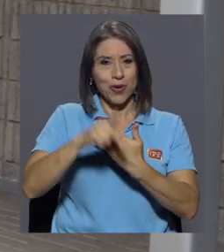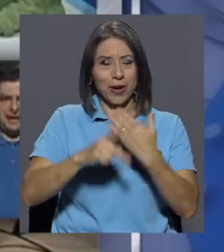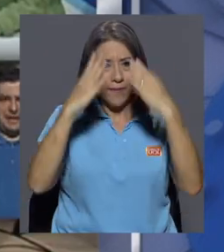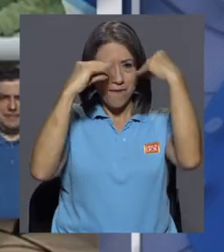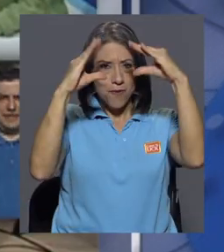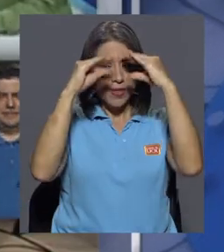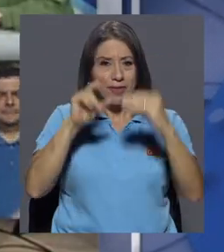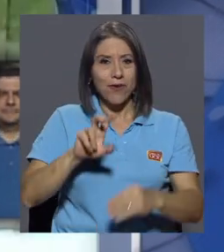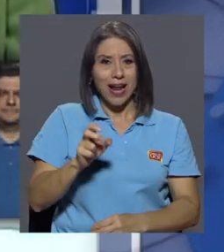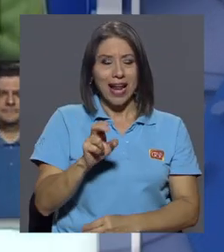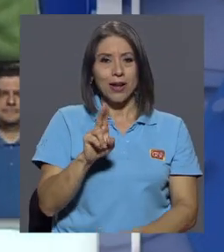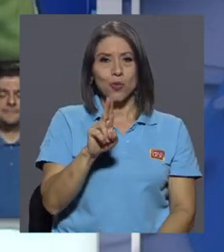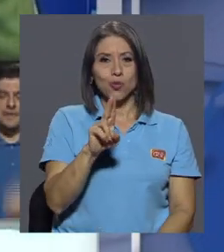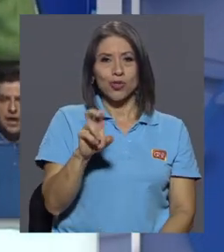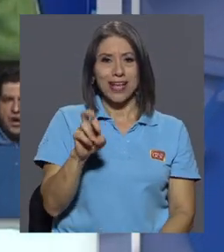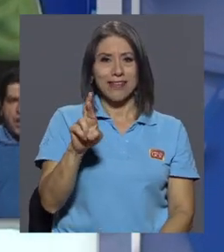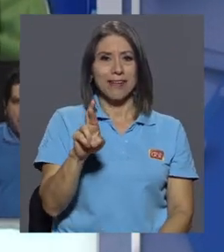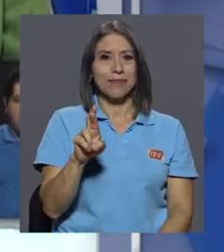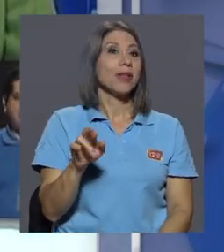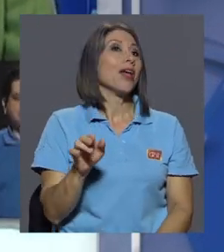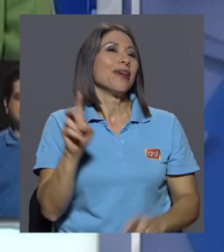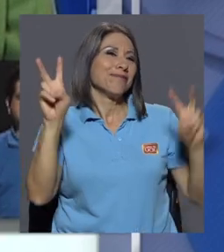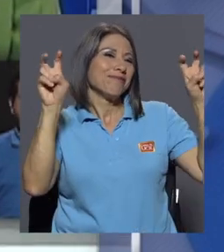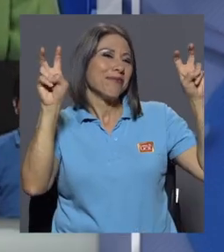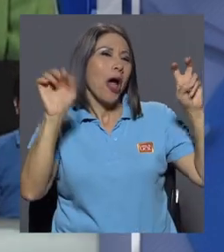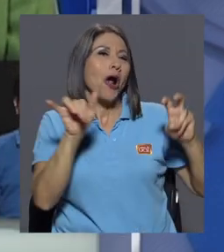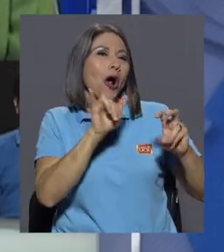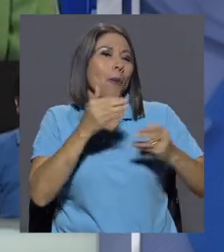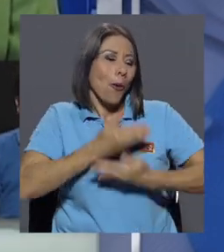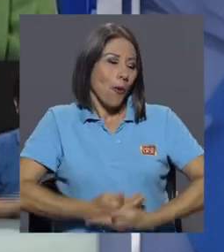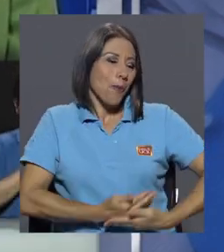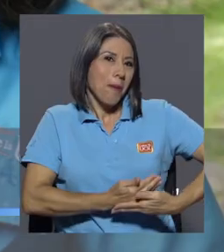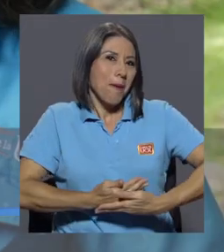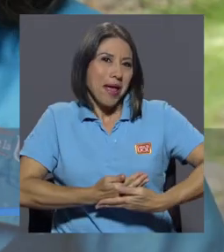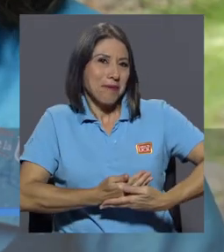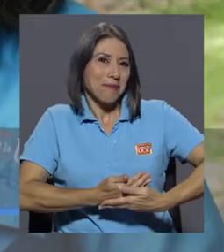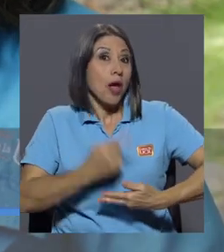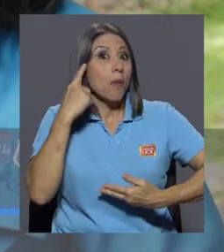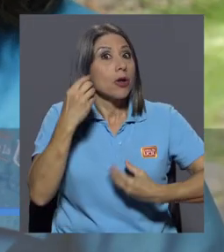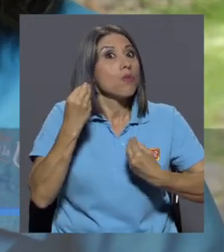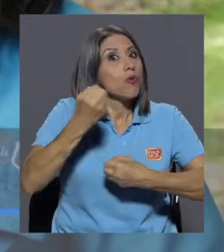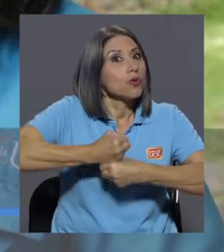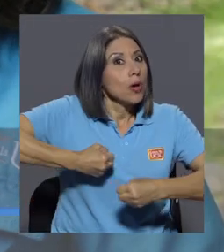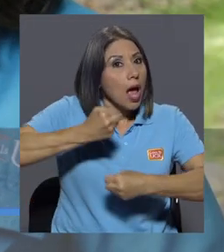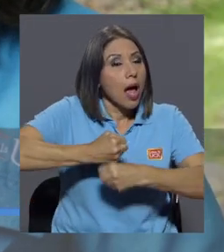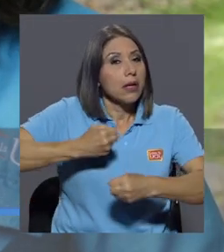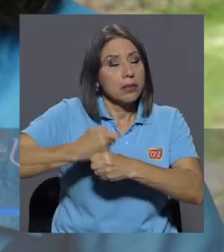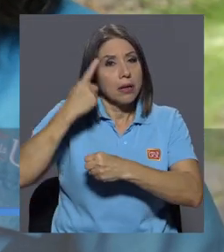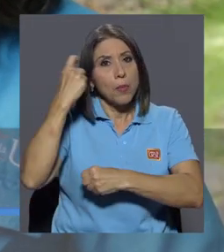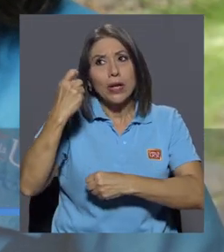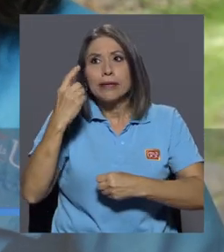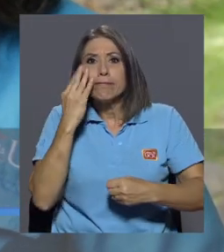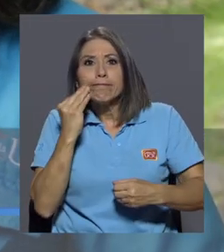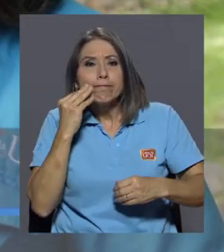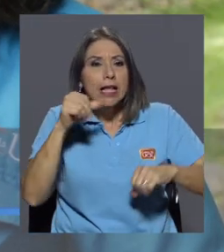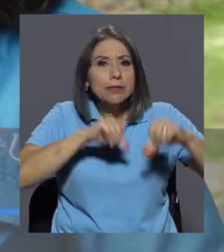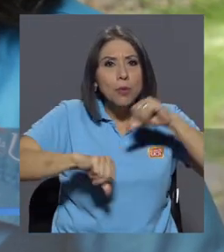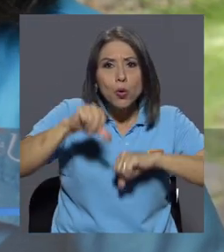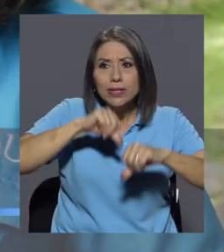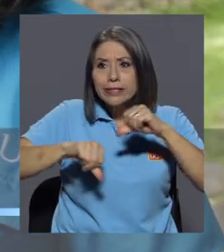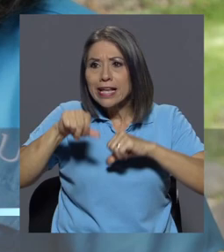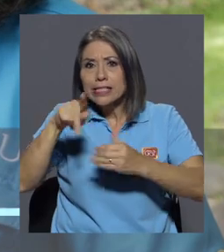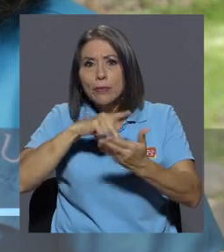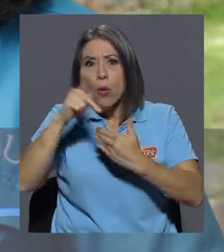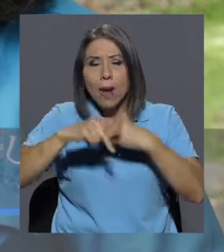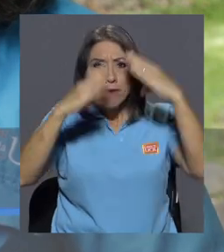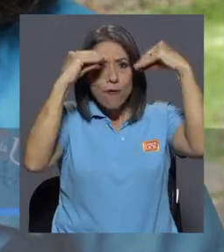Canal UCR. Como un bebé lo tomé para mí porque había mucho que hacer, porque se estaba experimentando de ese informativo y